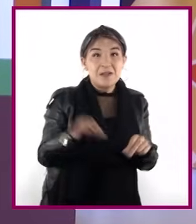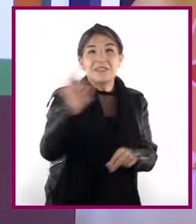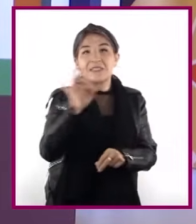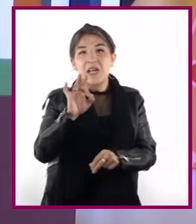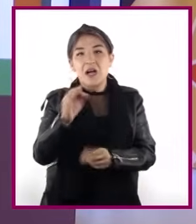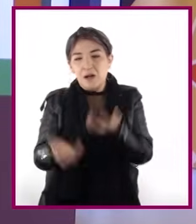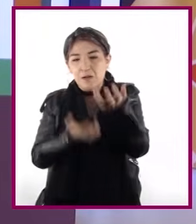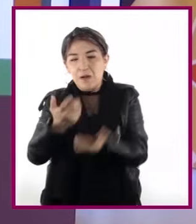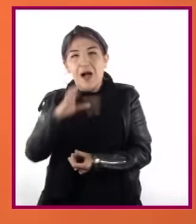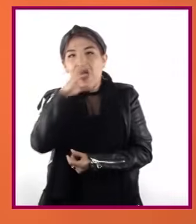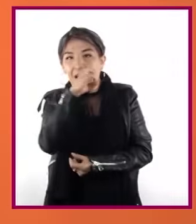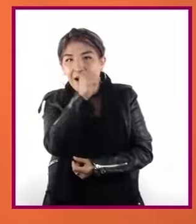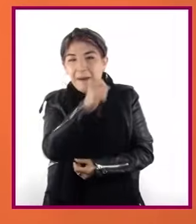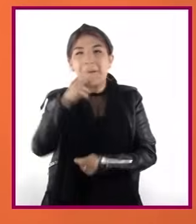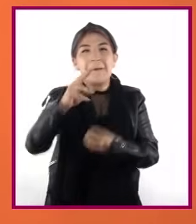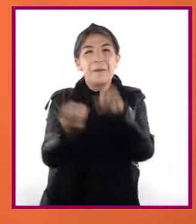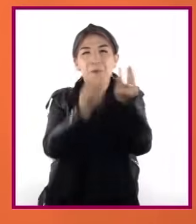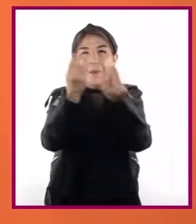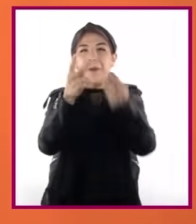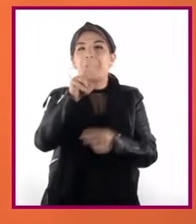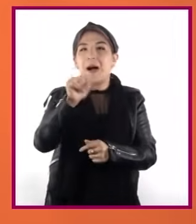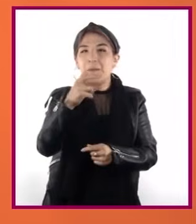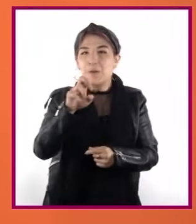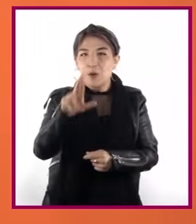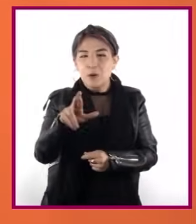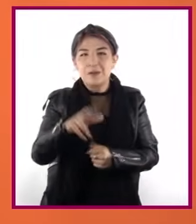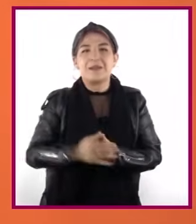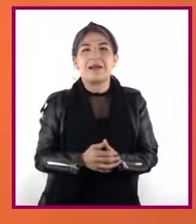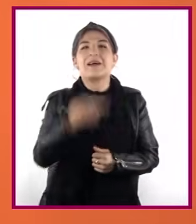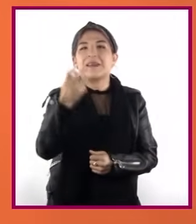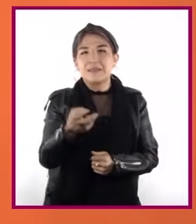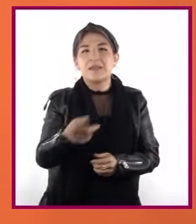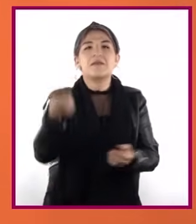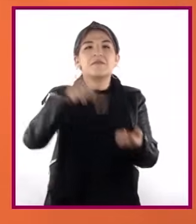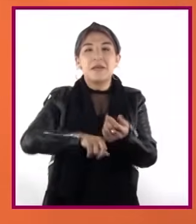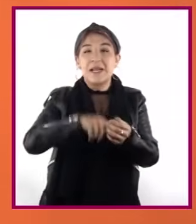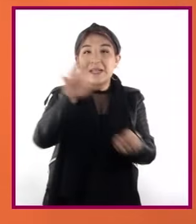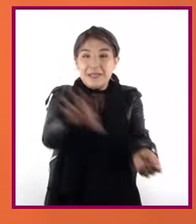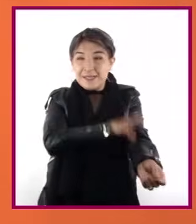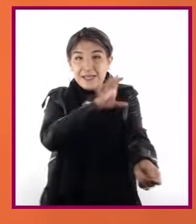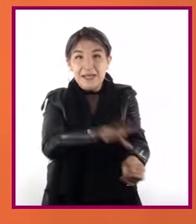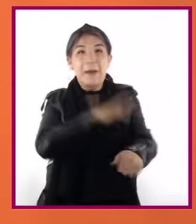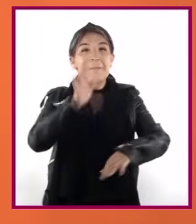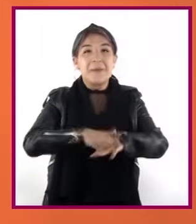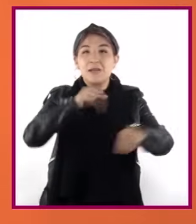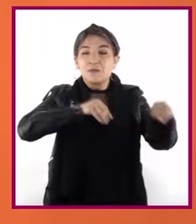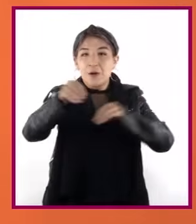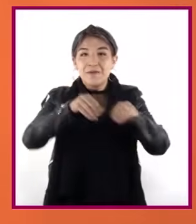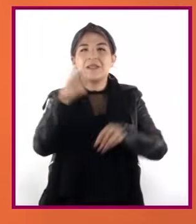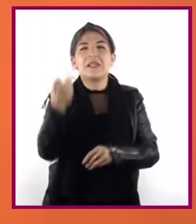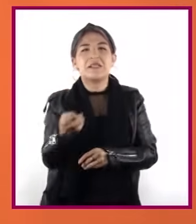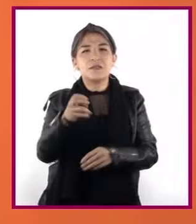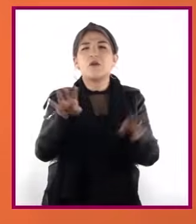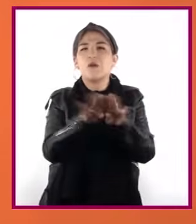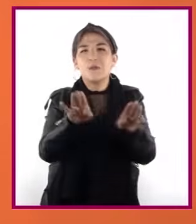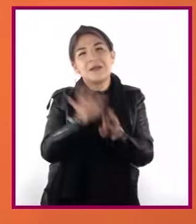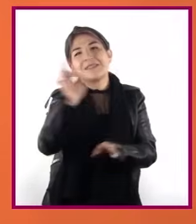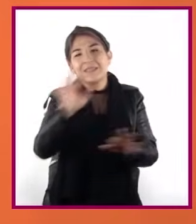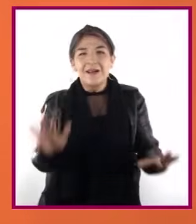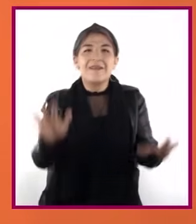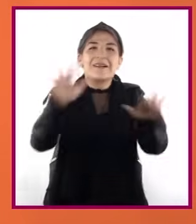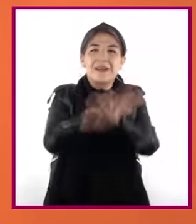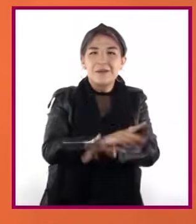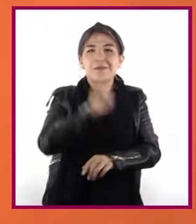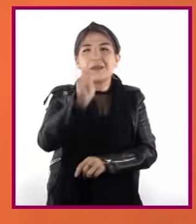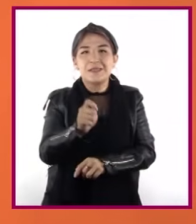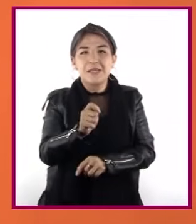o como vapor. Por lo tanto, si se aumenta la energía cinética de las partículas de un sólido, podría cambiar su